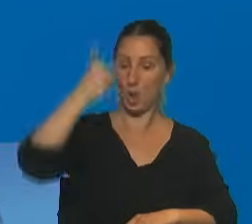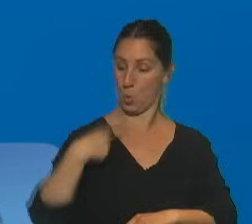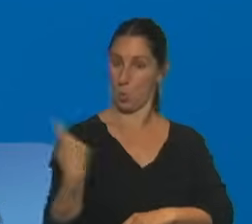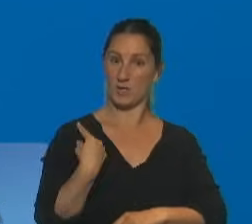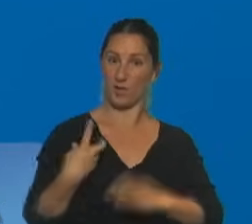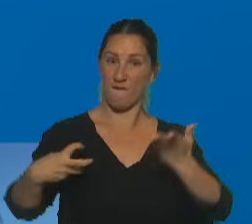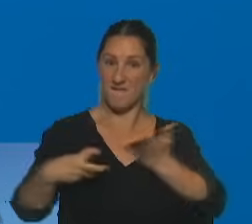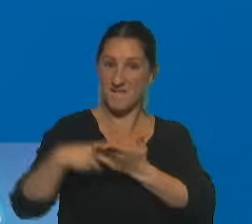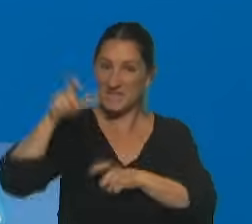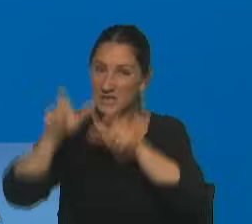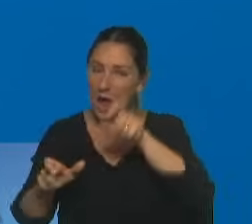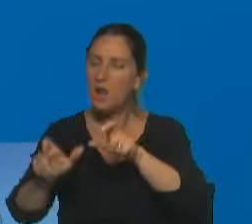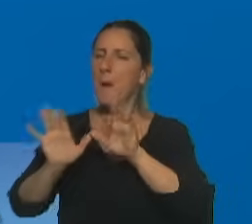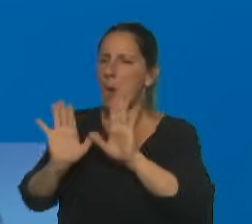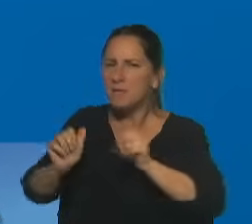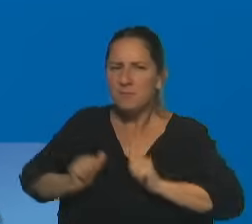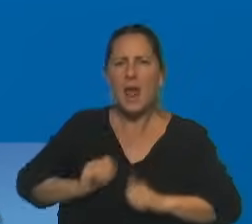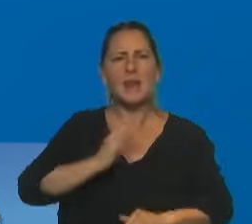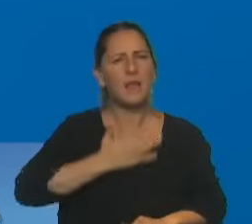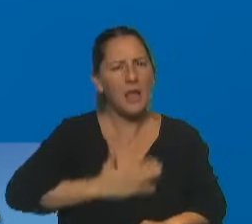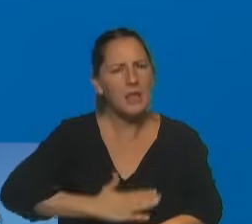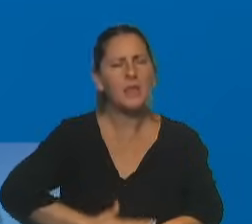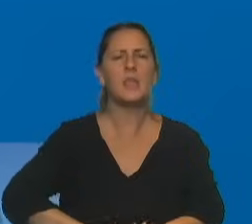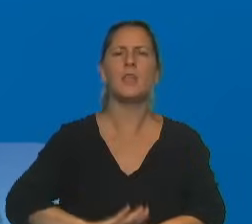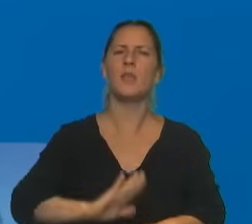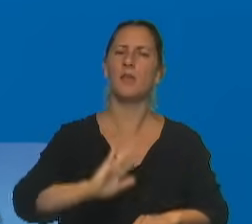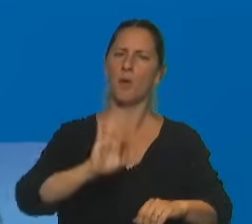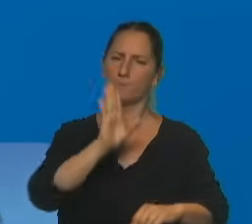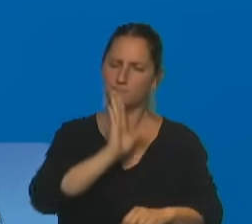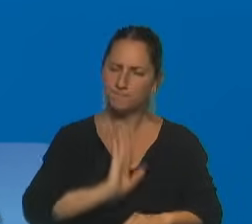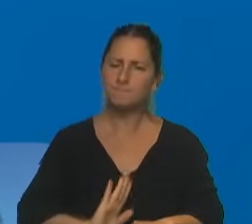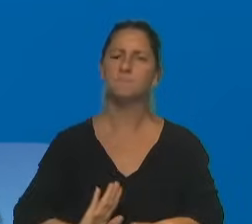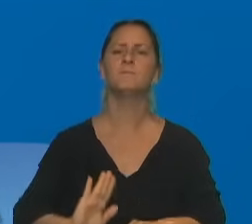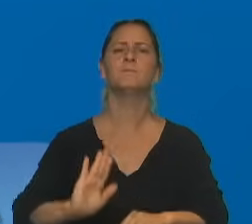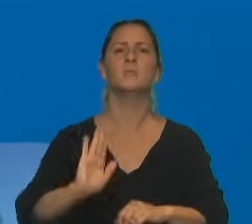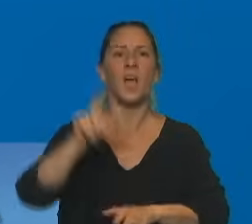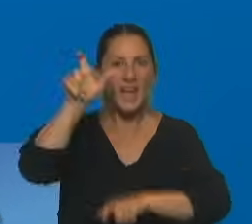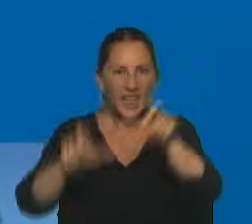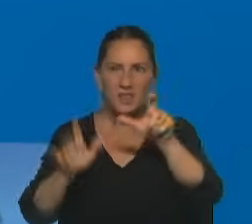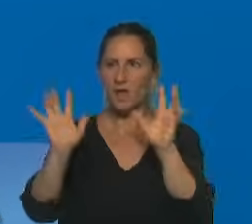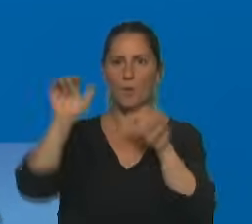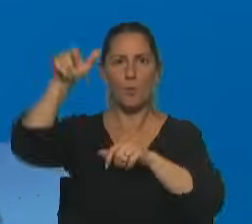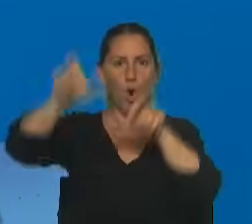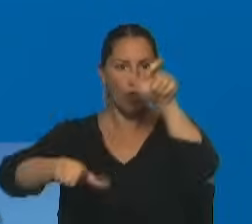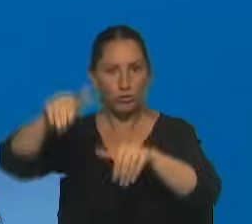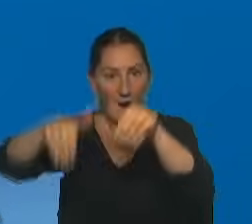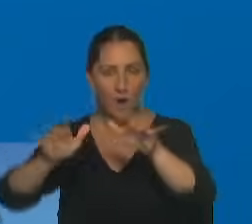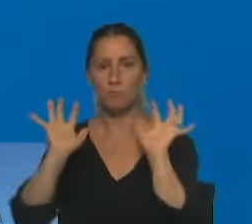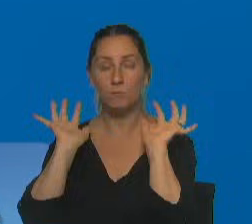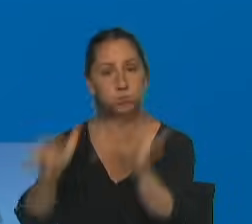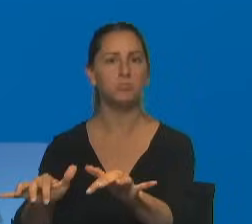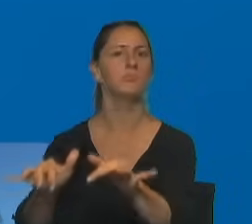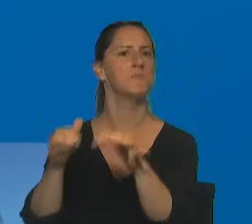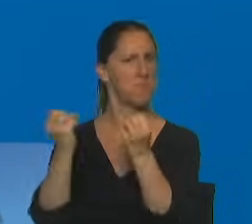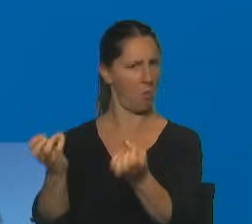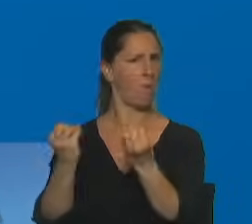con mucha prudencia y mucha tranquilidad, conformes con los niveles de participación que hoy hubo